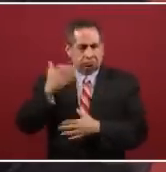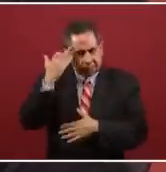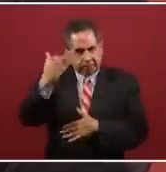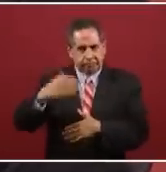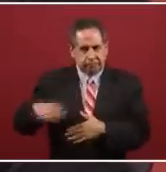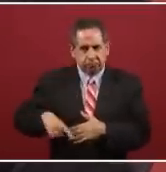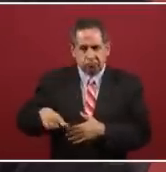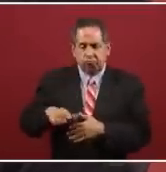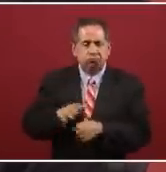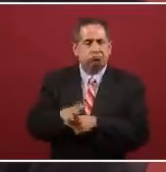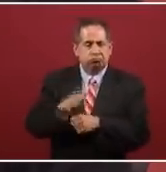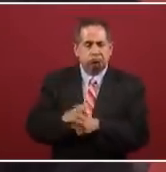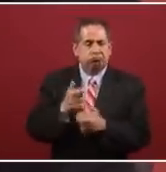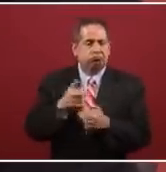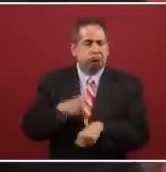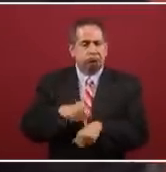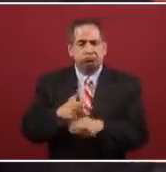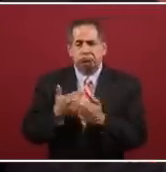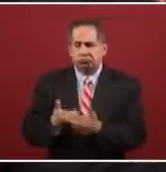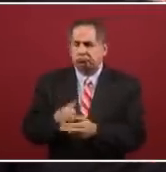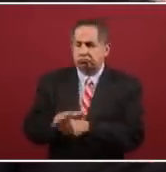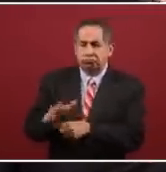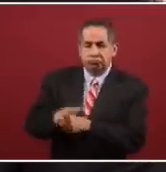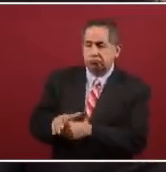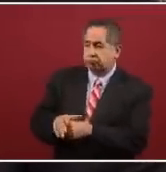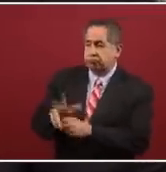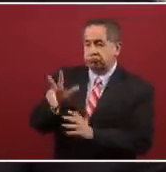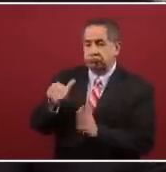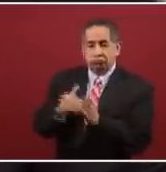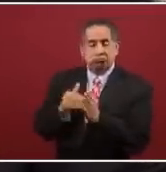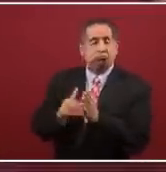vamos a tener este fondo de